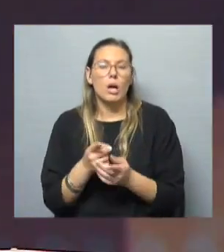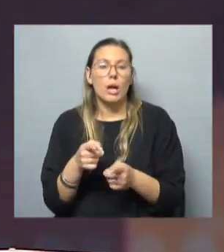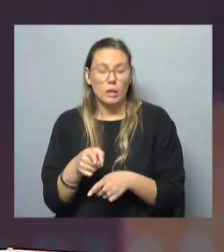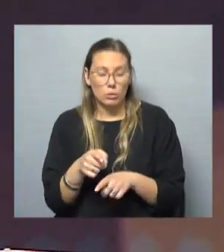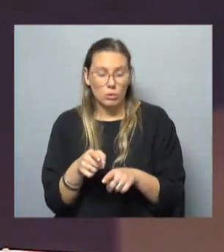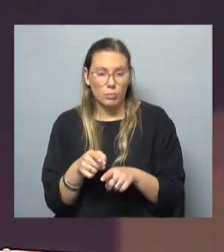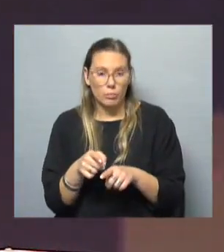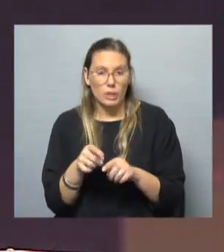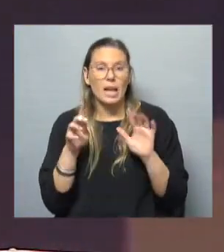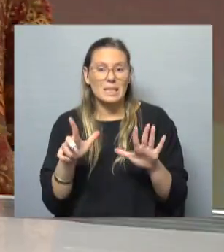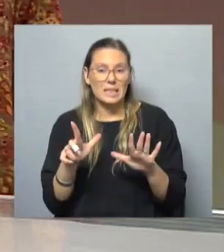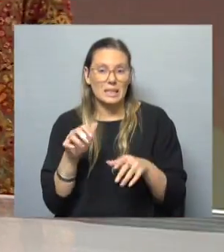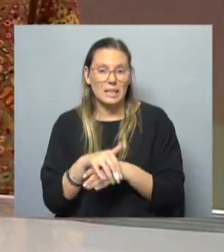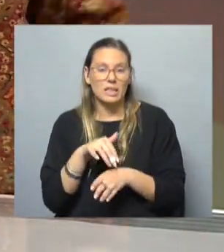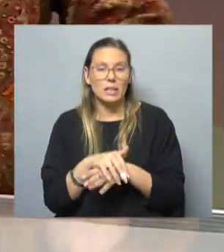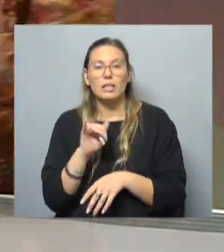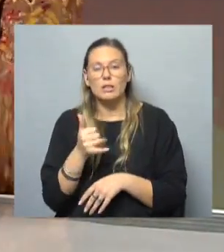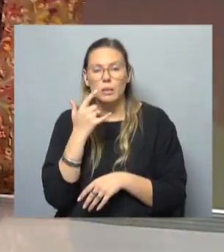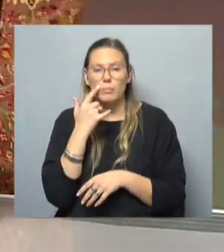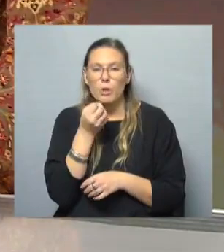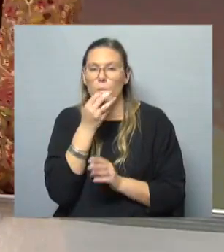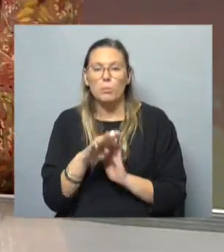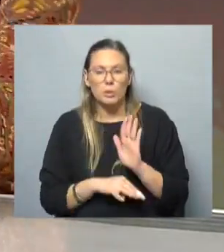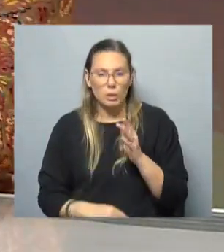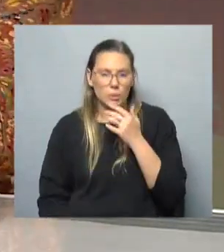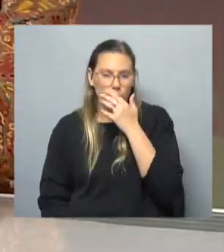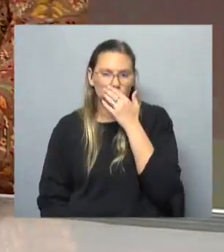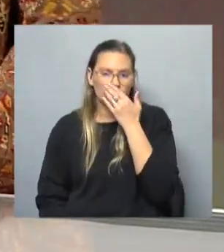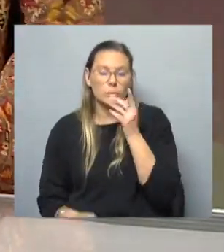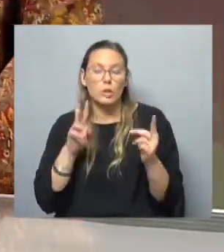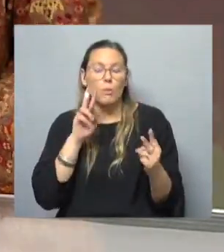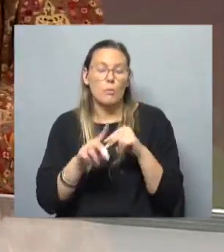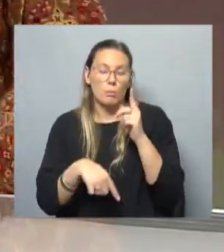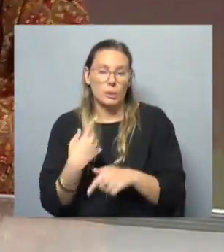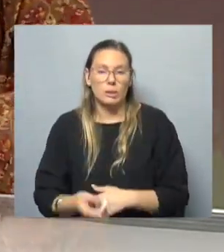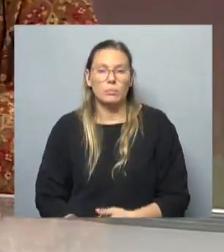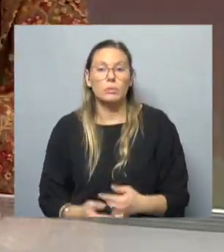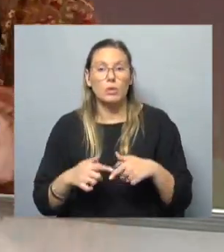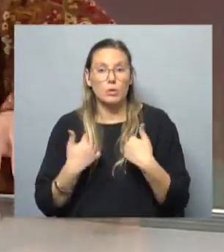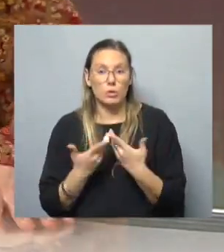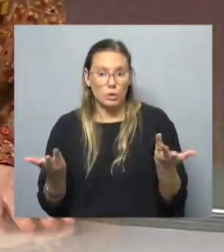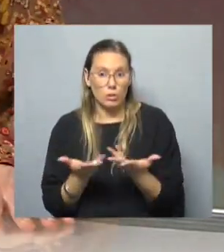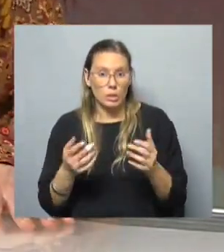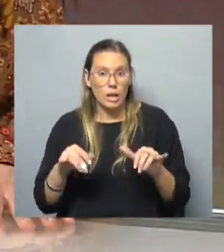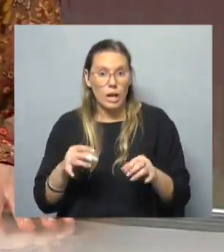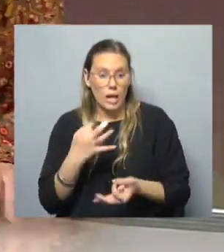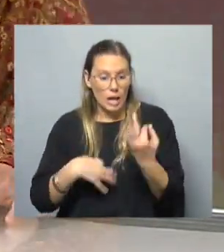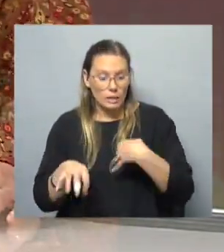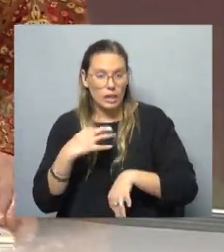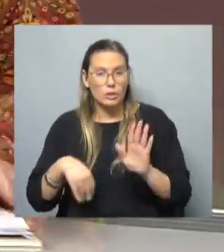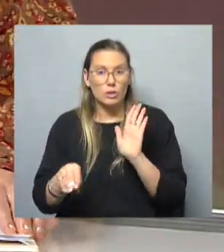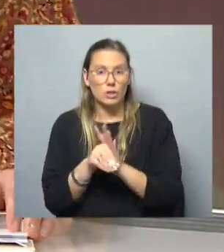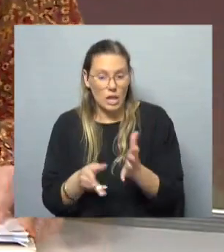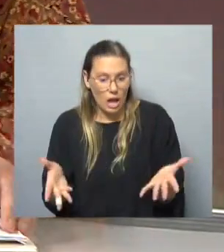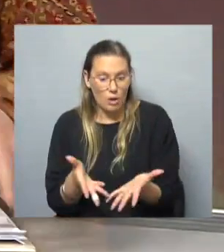19 horas. 19 horas. Claro. Perfecto. Que sí. Buen programa. Gracias, Martín. Igual nos vemos mañana. Muy bien. Y nosotros nos estamos yendo al Teatro Solís en este